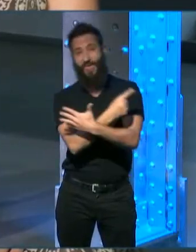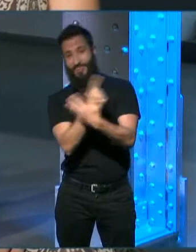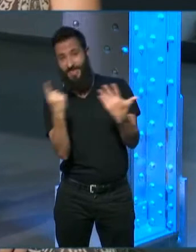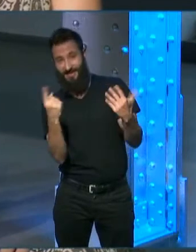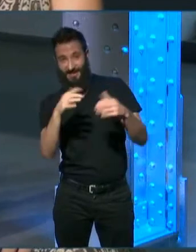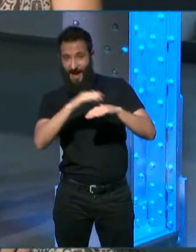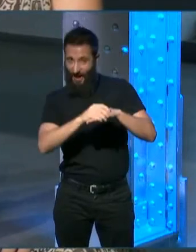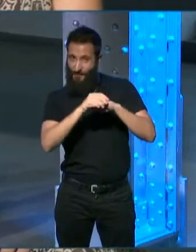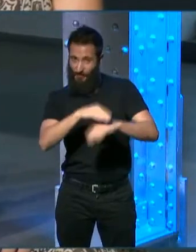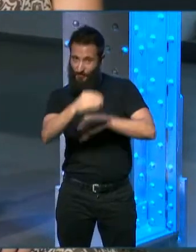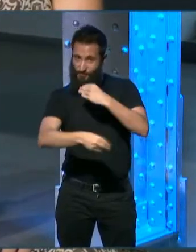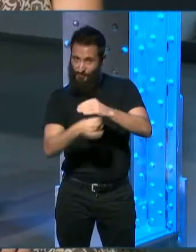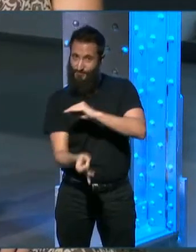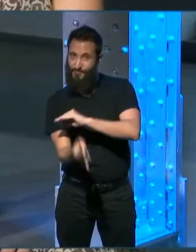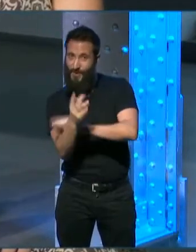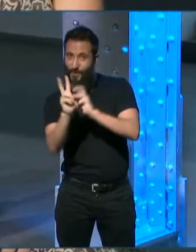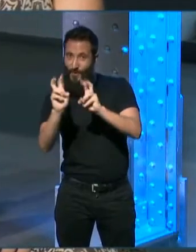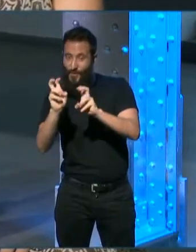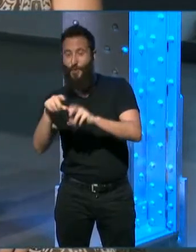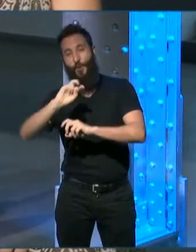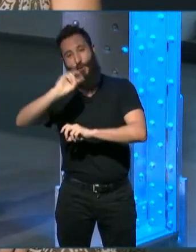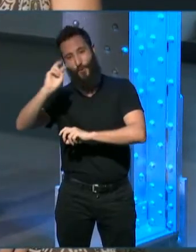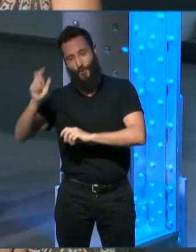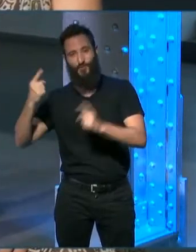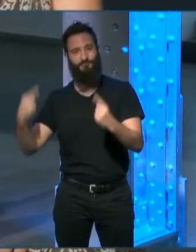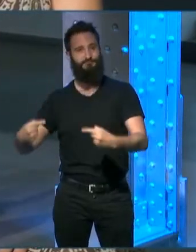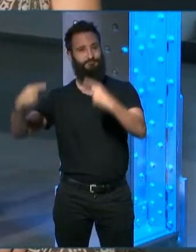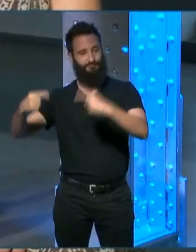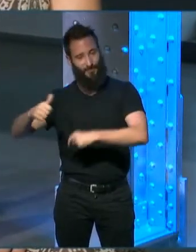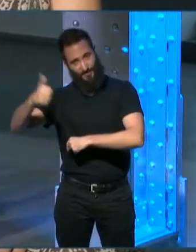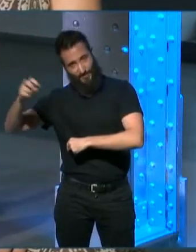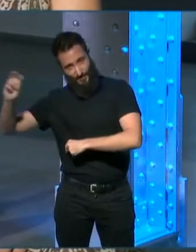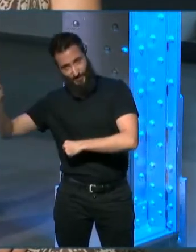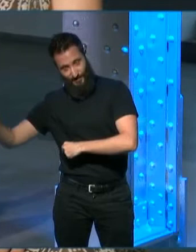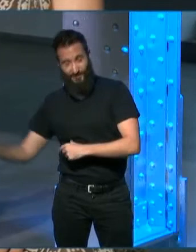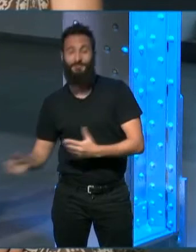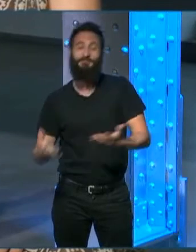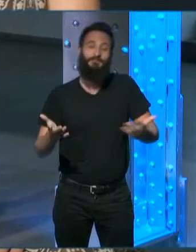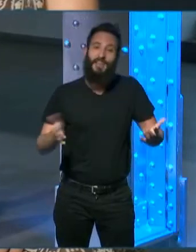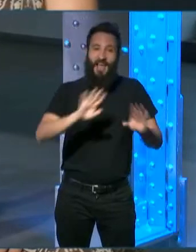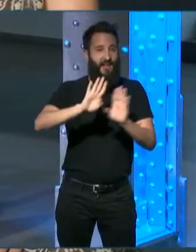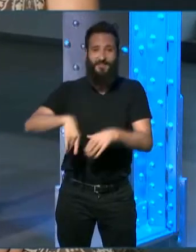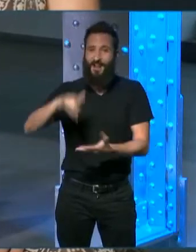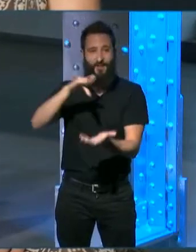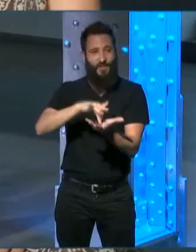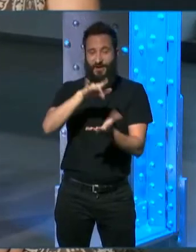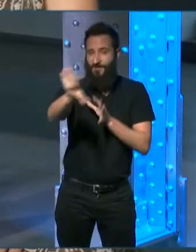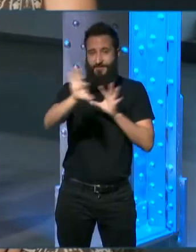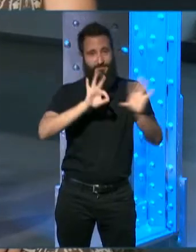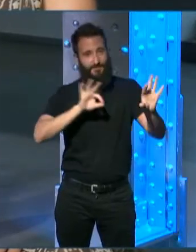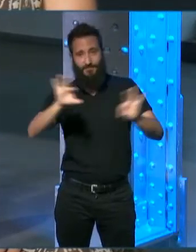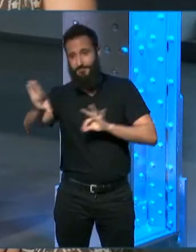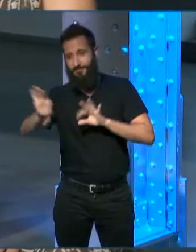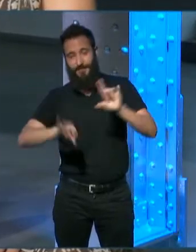cuantos enemigos más por no estar, pero no creo tampoco. Pero bueno, es eso, al final teníamos que elegir un poco